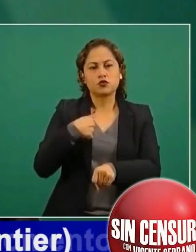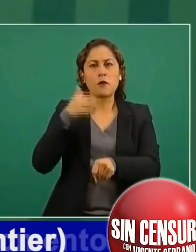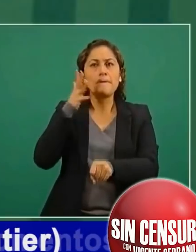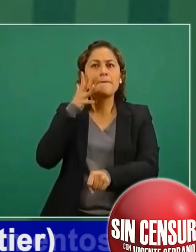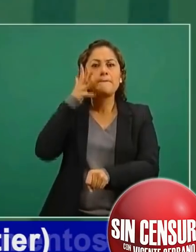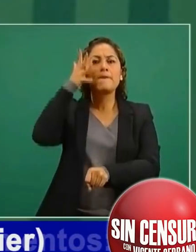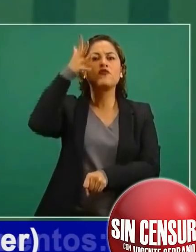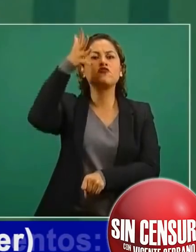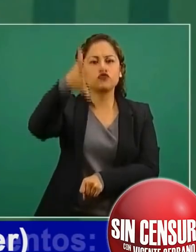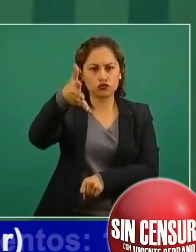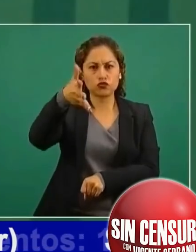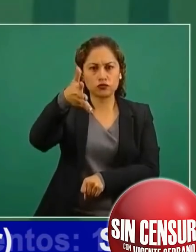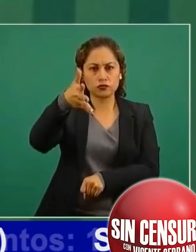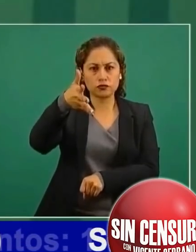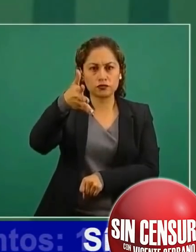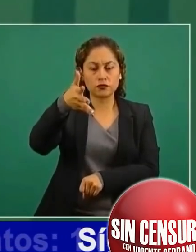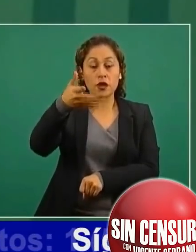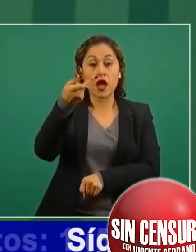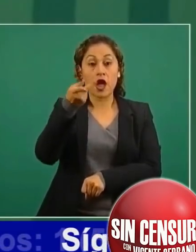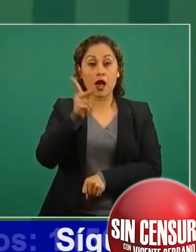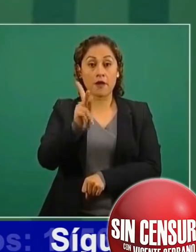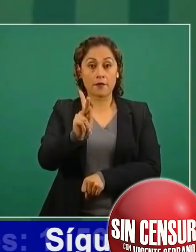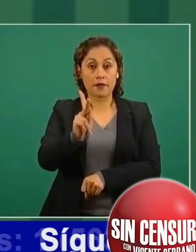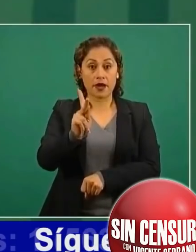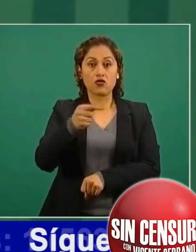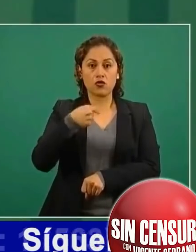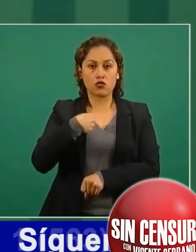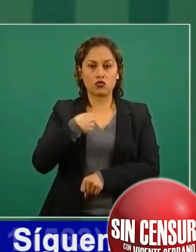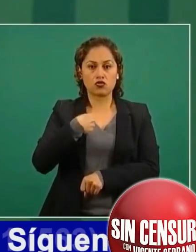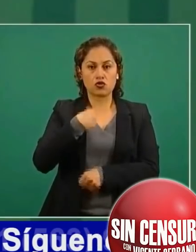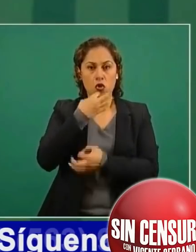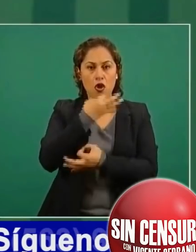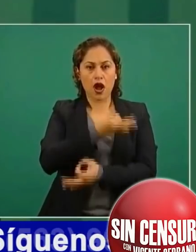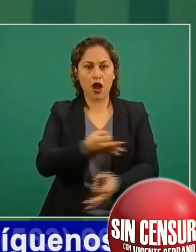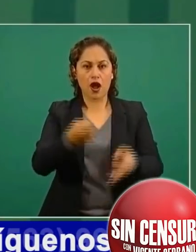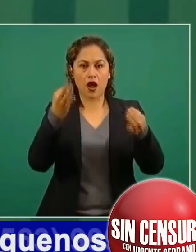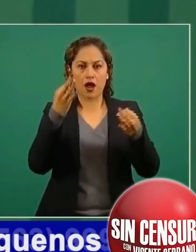de decir, ya hay una etapa nueva,